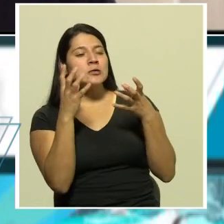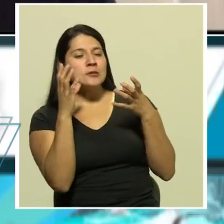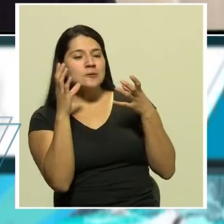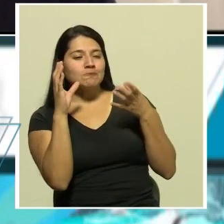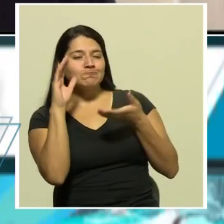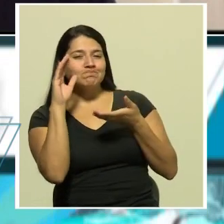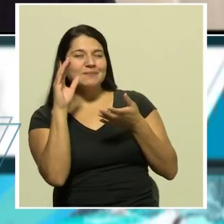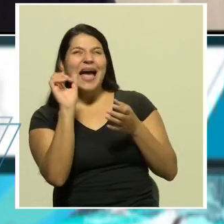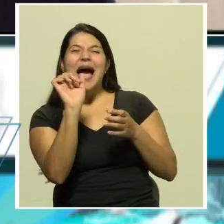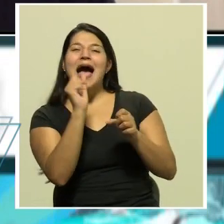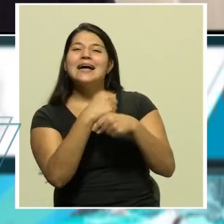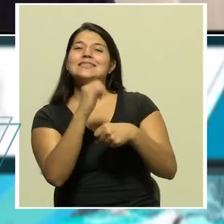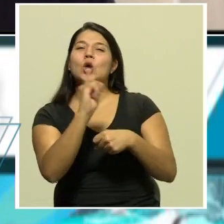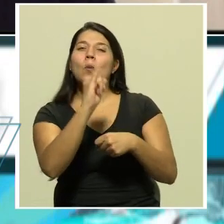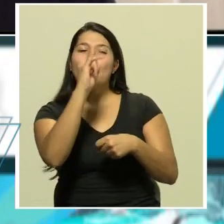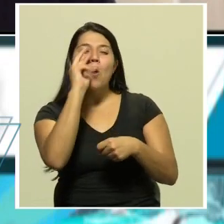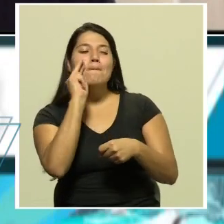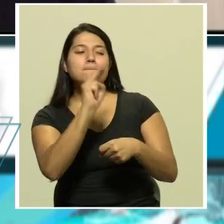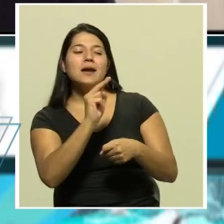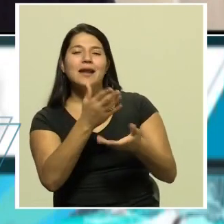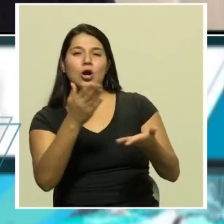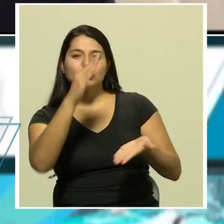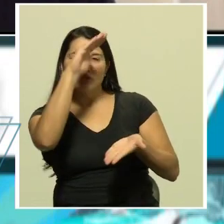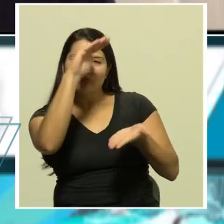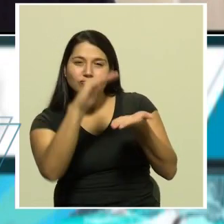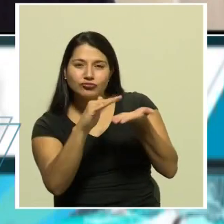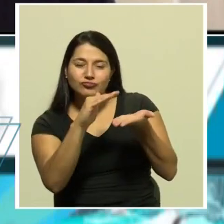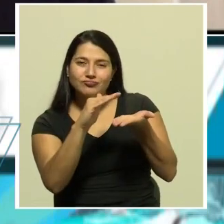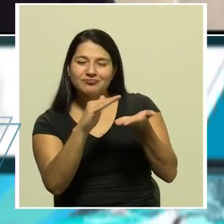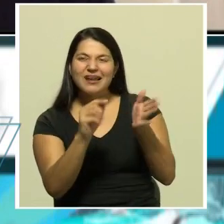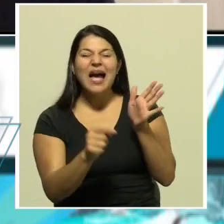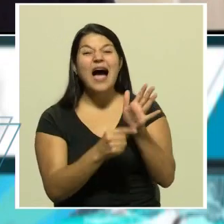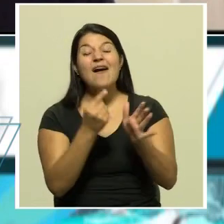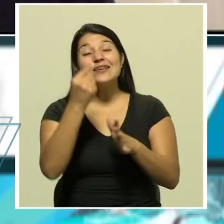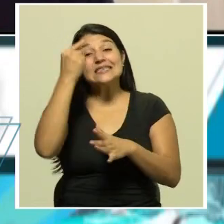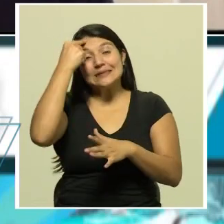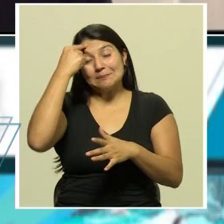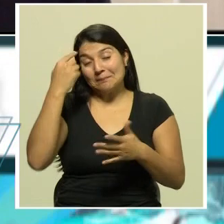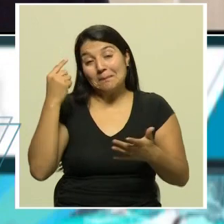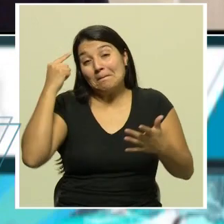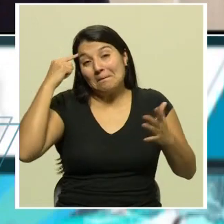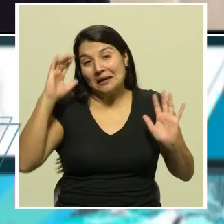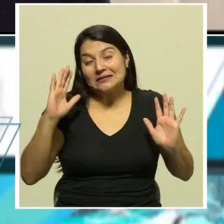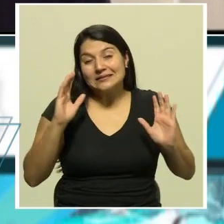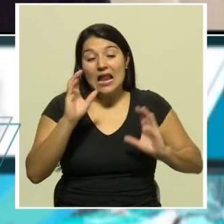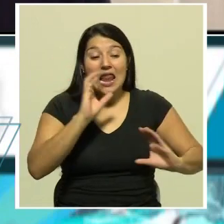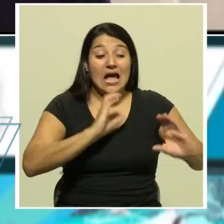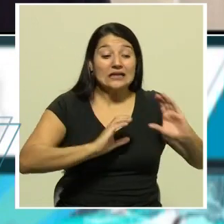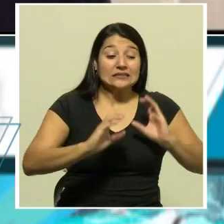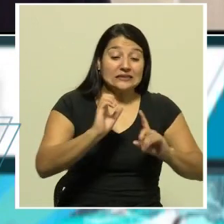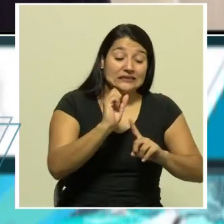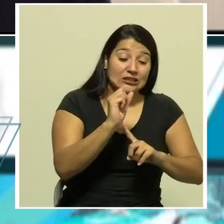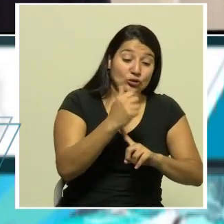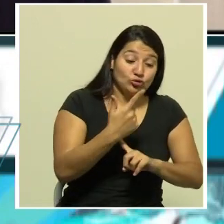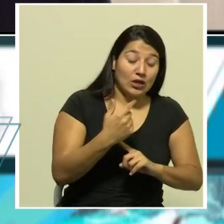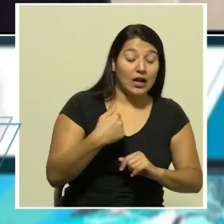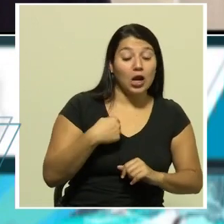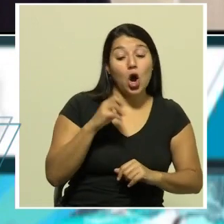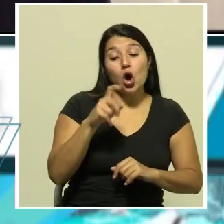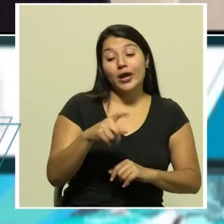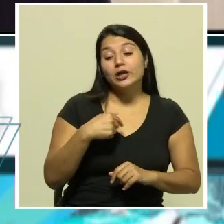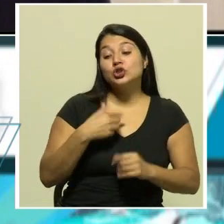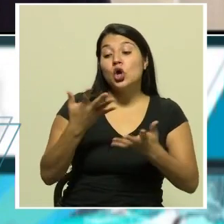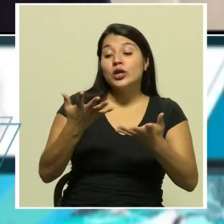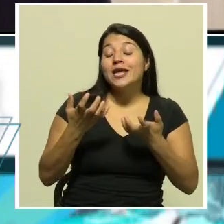decir, bueno, las ciencias sociales, voy a exportar más banano o más